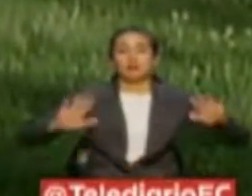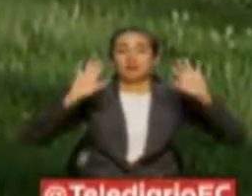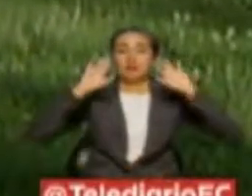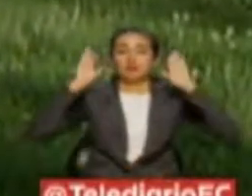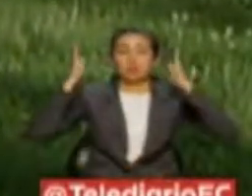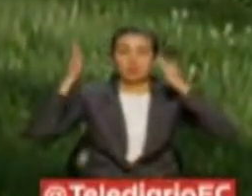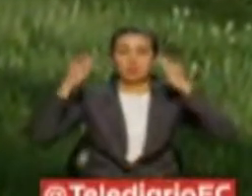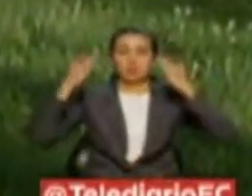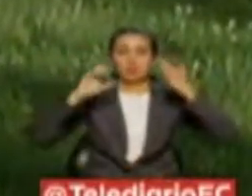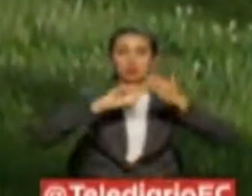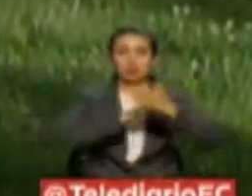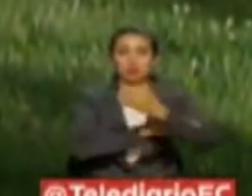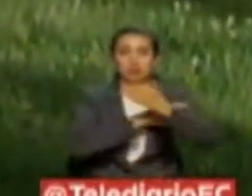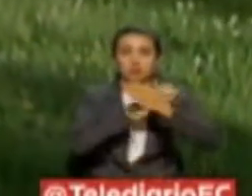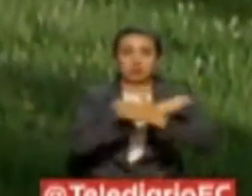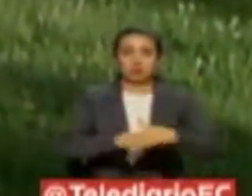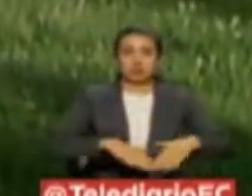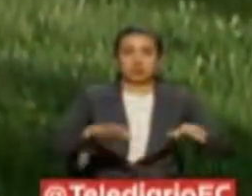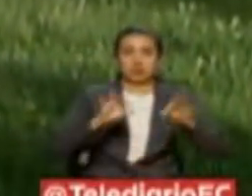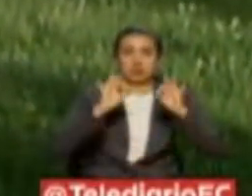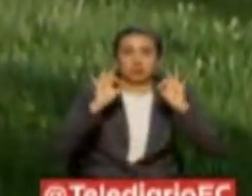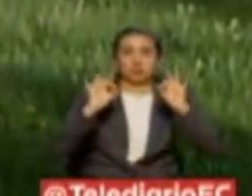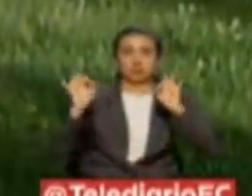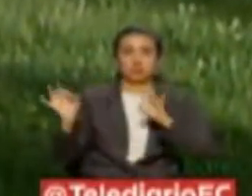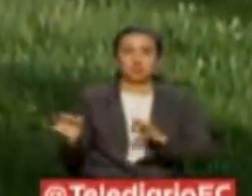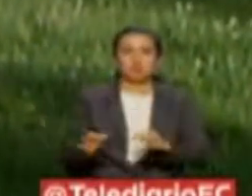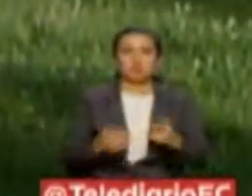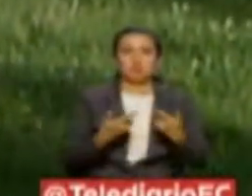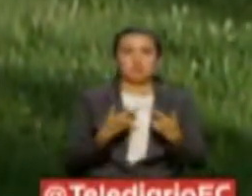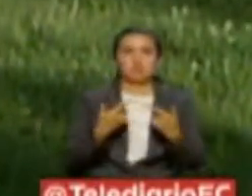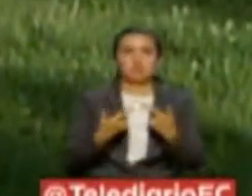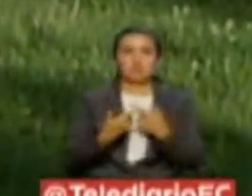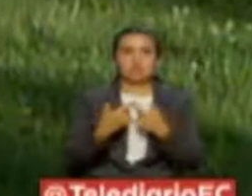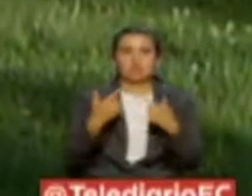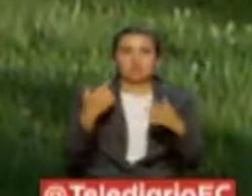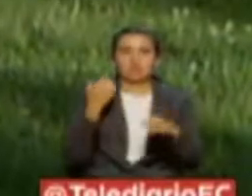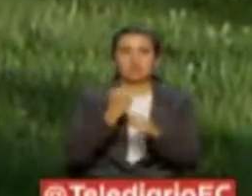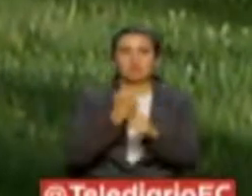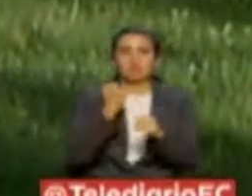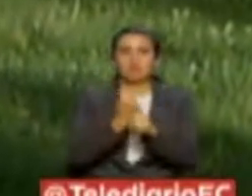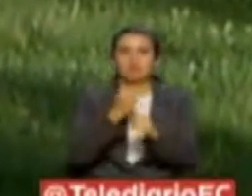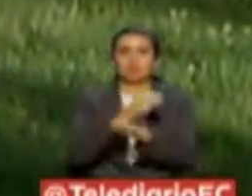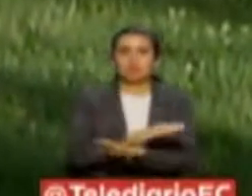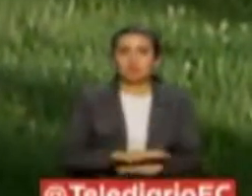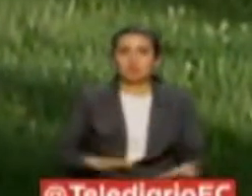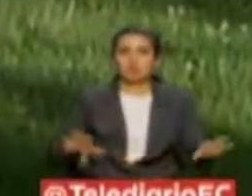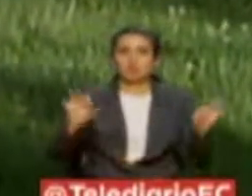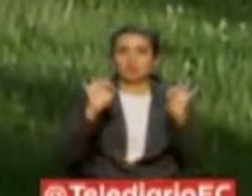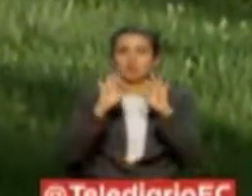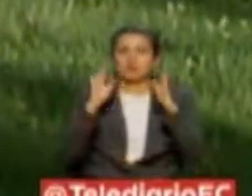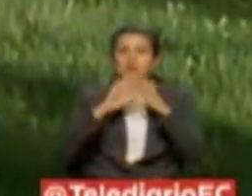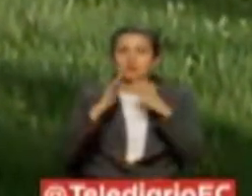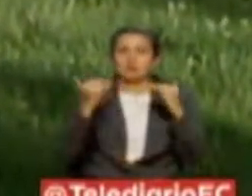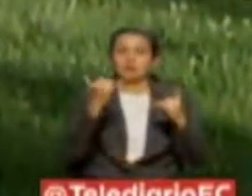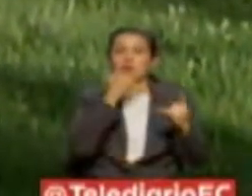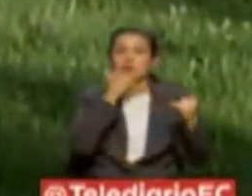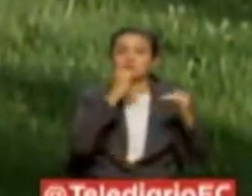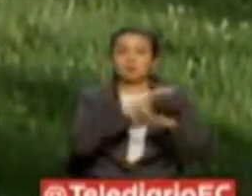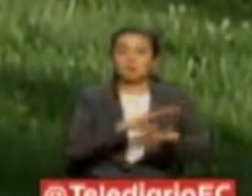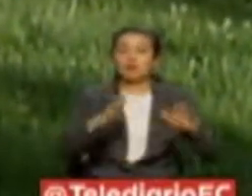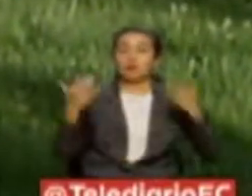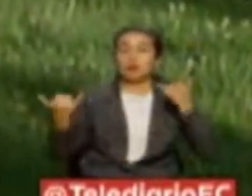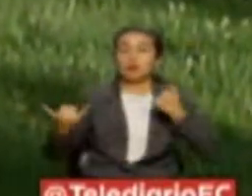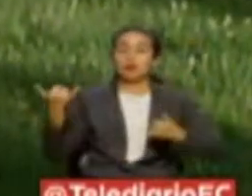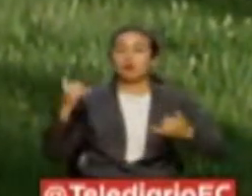el deporte desde tempranas edades para que se convierta en un hábito y de esta manera puedan alejarse de males como las drogas y